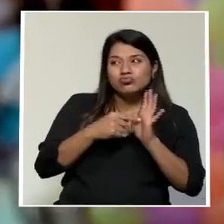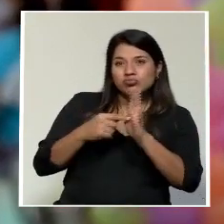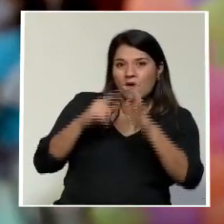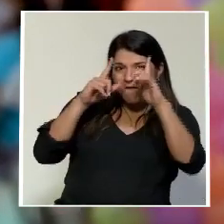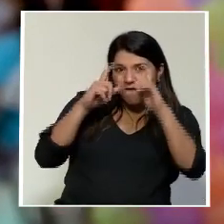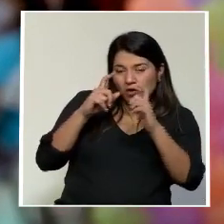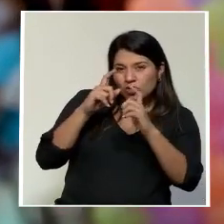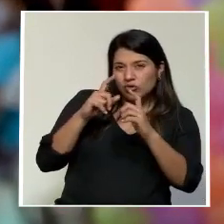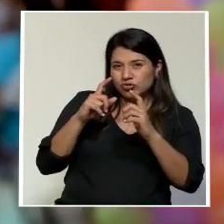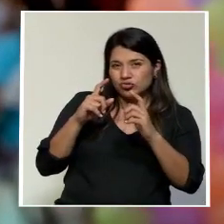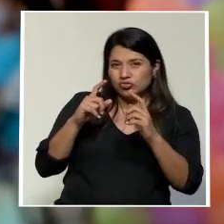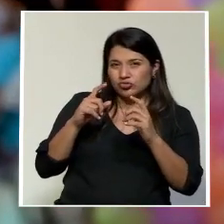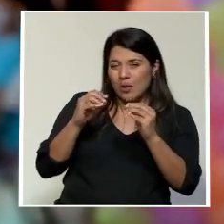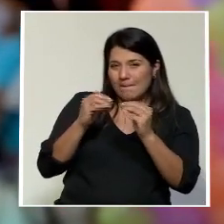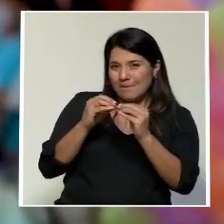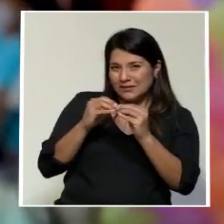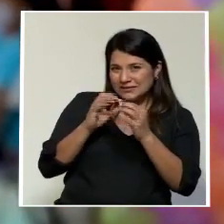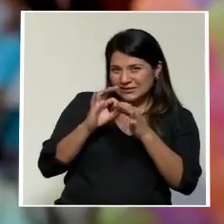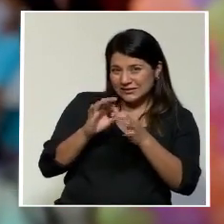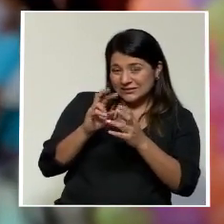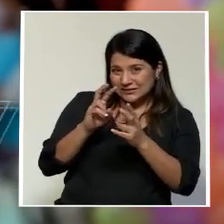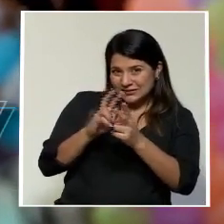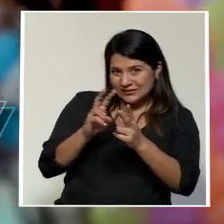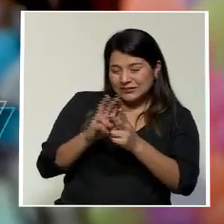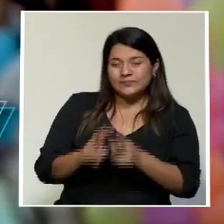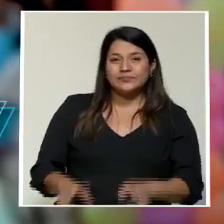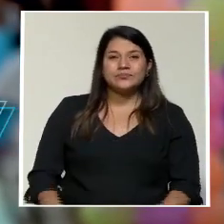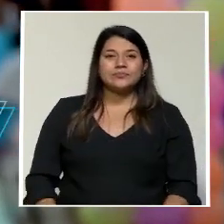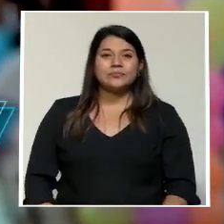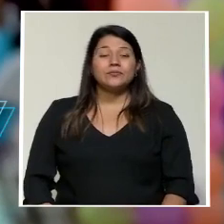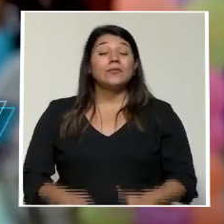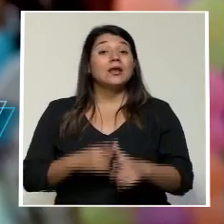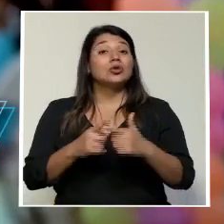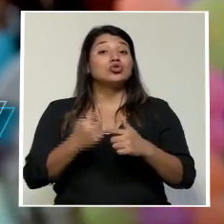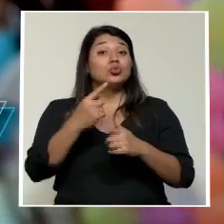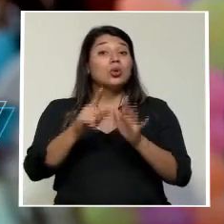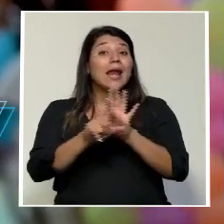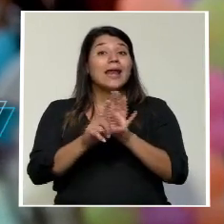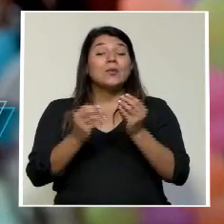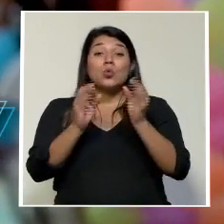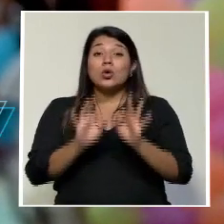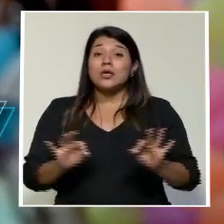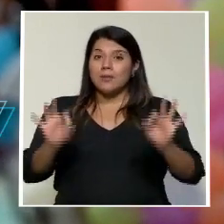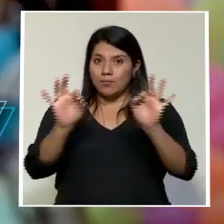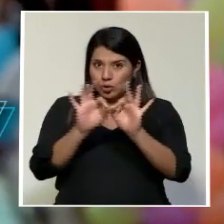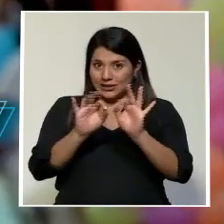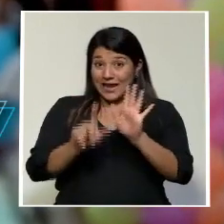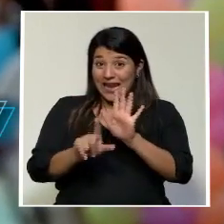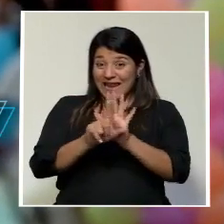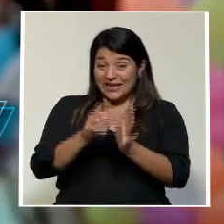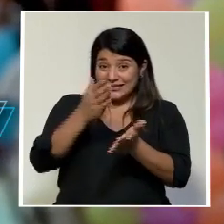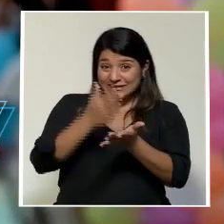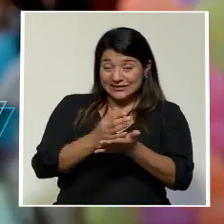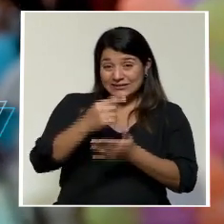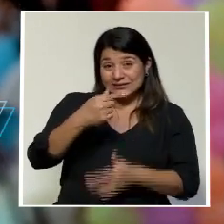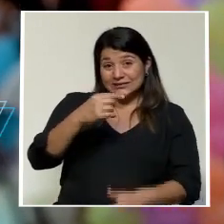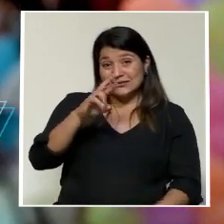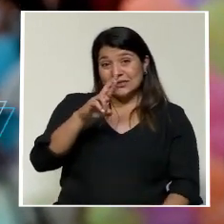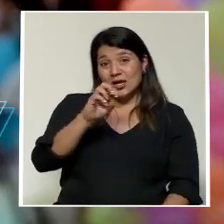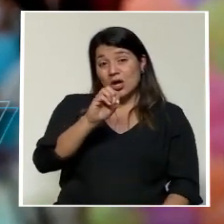y el espacio el día de hoy es firmar dos leyes. Una ley muy importante, es la ley contra el grumo, de manera que